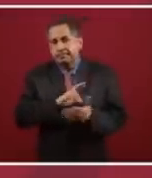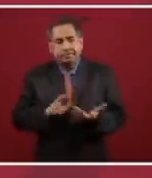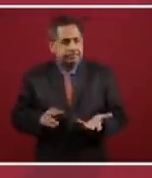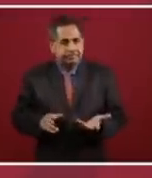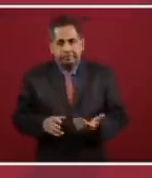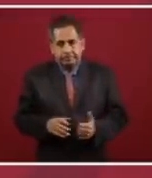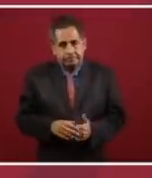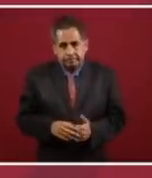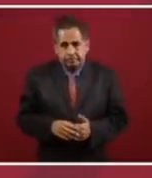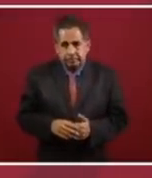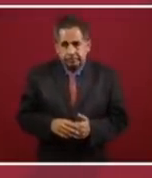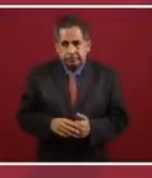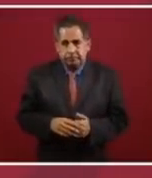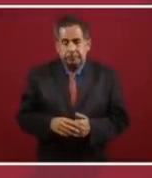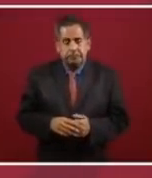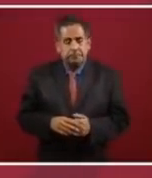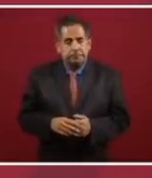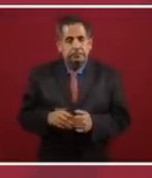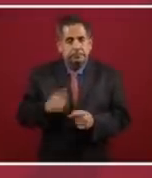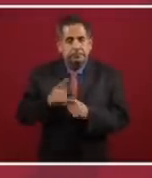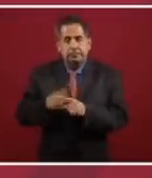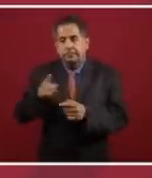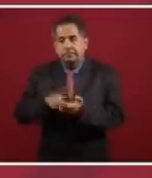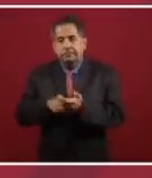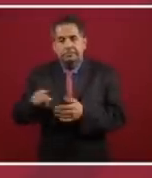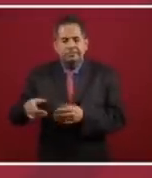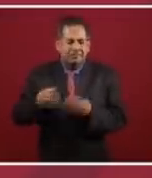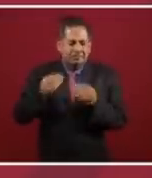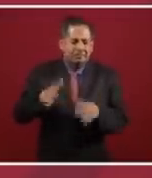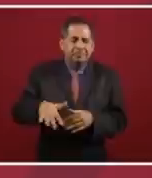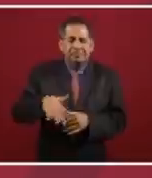por la corrupción,